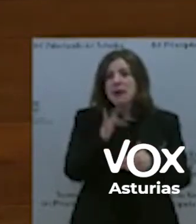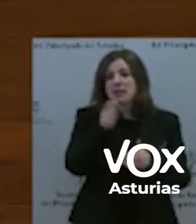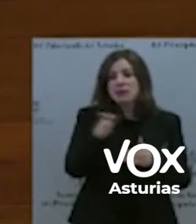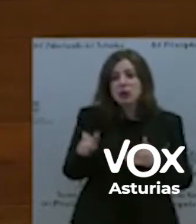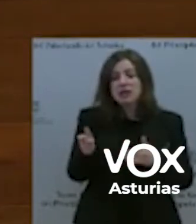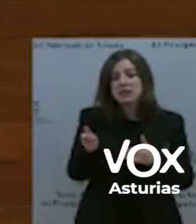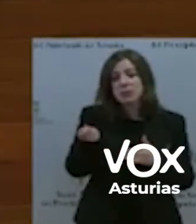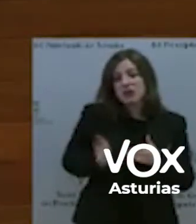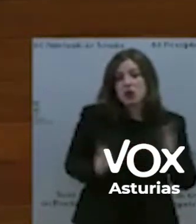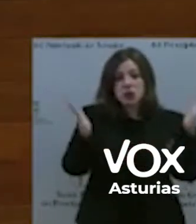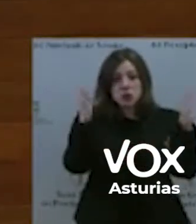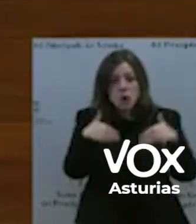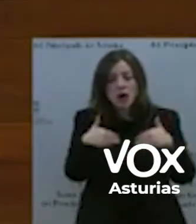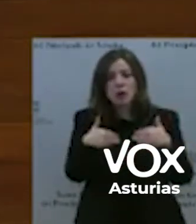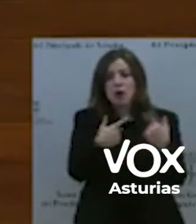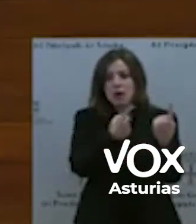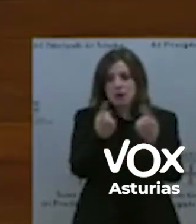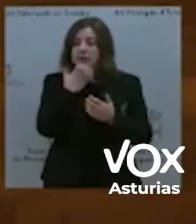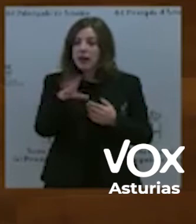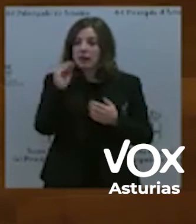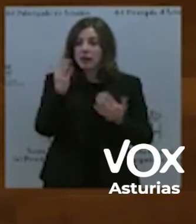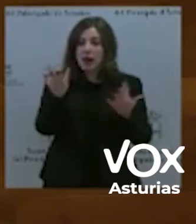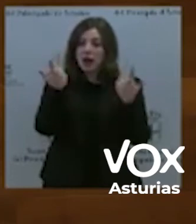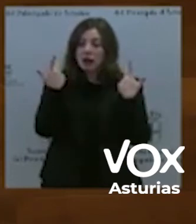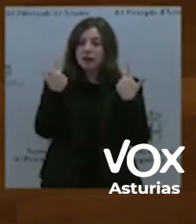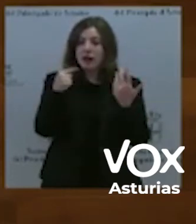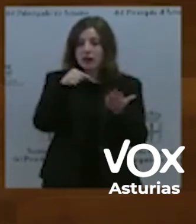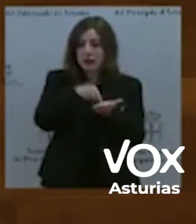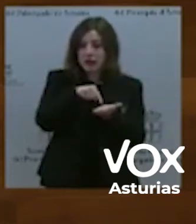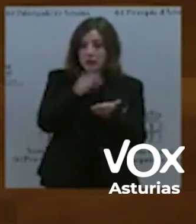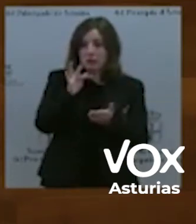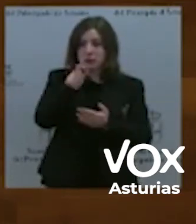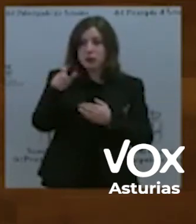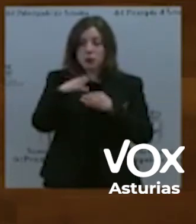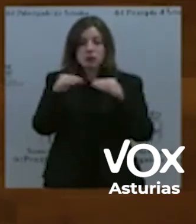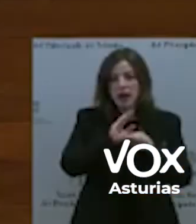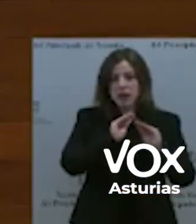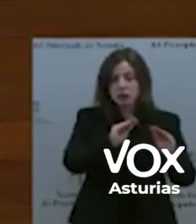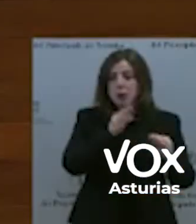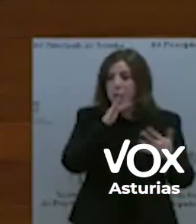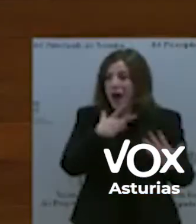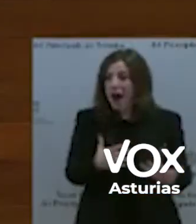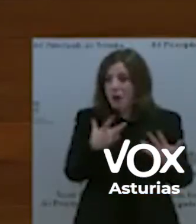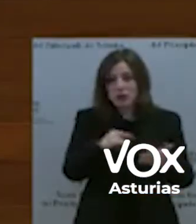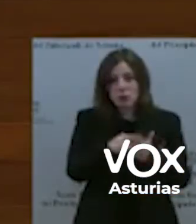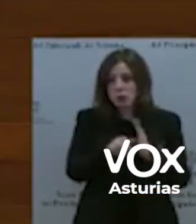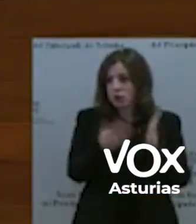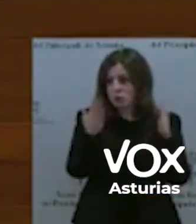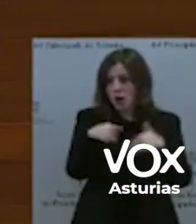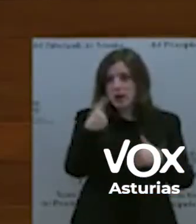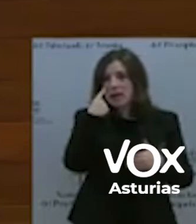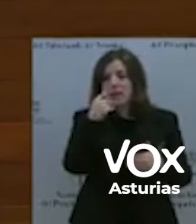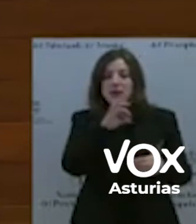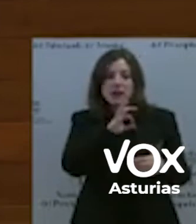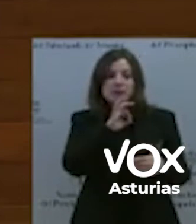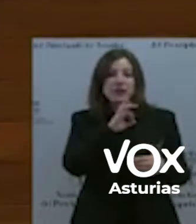Arréglenlo, señora consejera, ustedes son los que están en el gobierno. Necesitamos otra respuesta, otra actitud. Carecen totalmente de